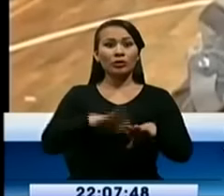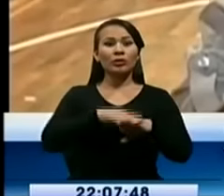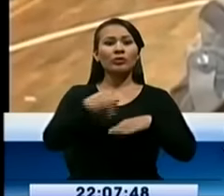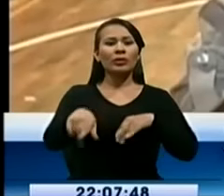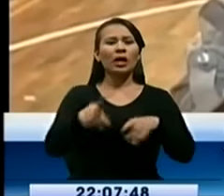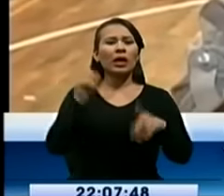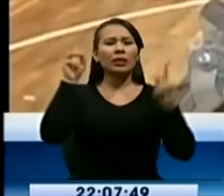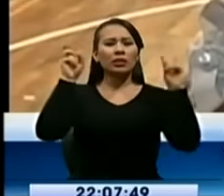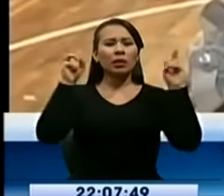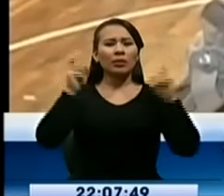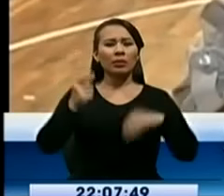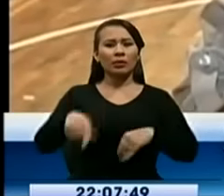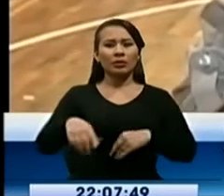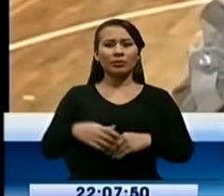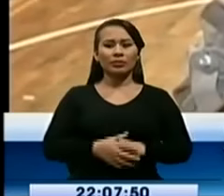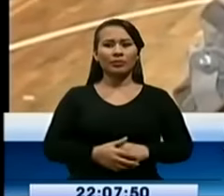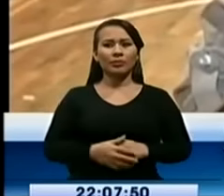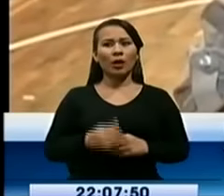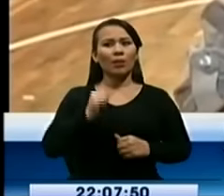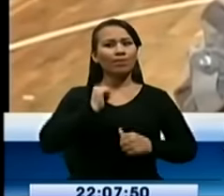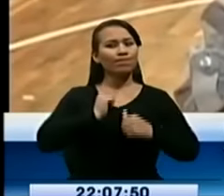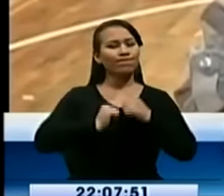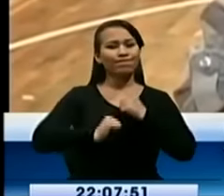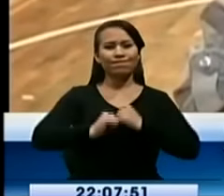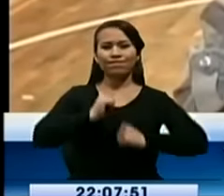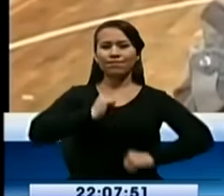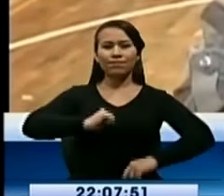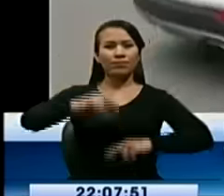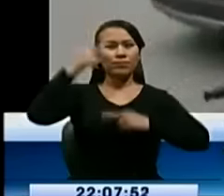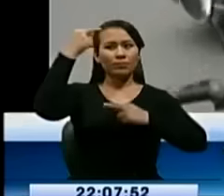acontecido en esta lamentable tragedia.